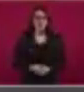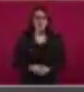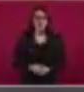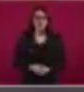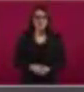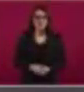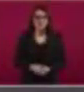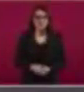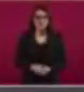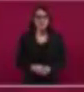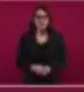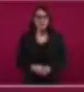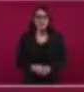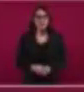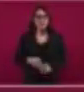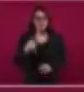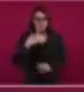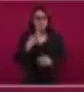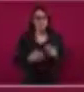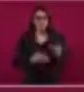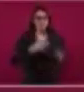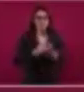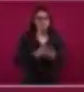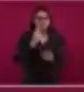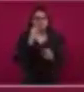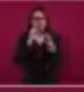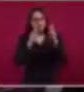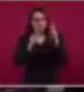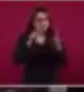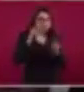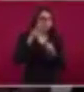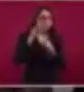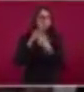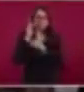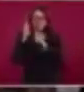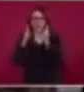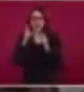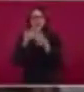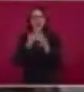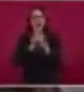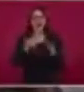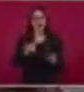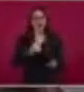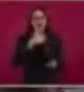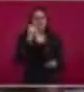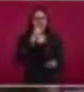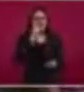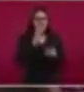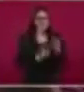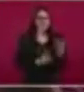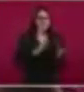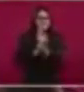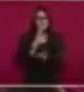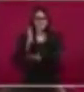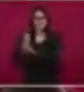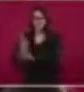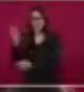Voy a hacer un recorrido ahora que estoy visitando los pueblos